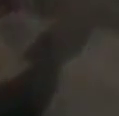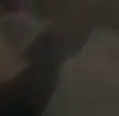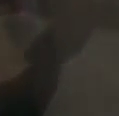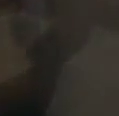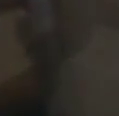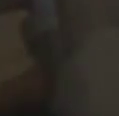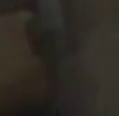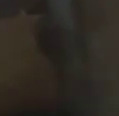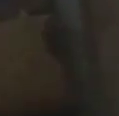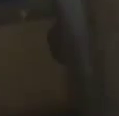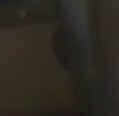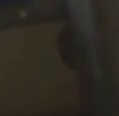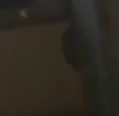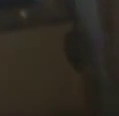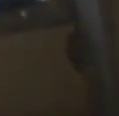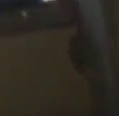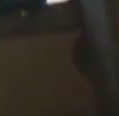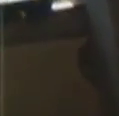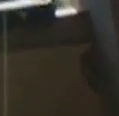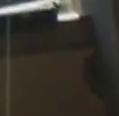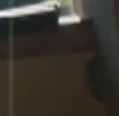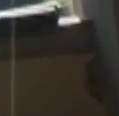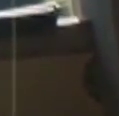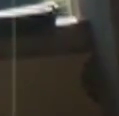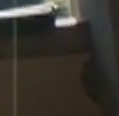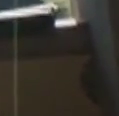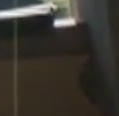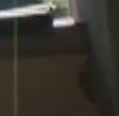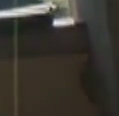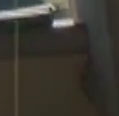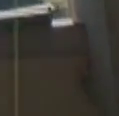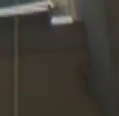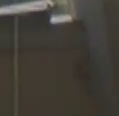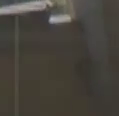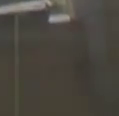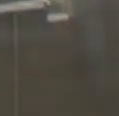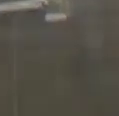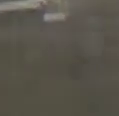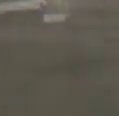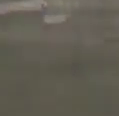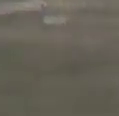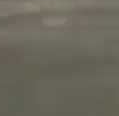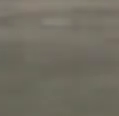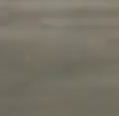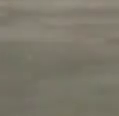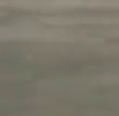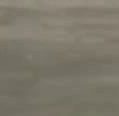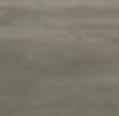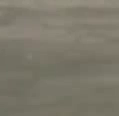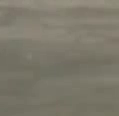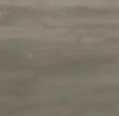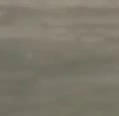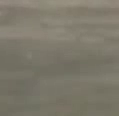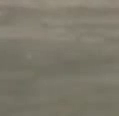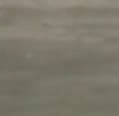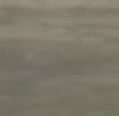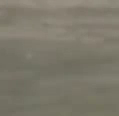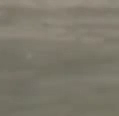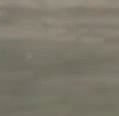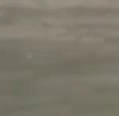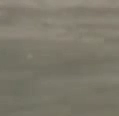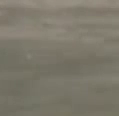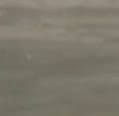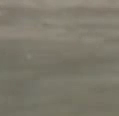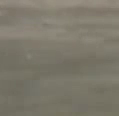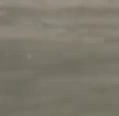clases. Lo cortaron en pedacitos y estuvo ahí flotando en fuentes y demás. Realmente ha estado